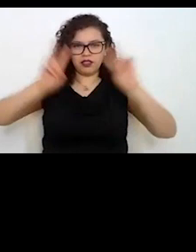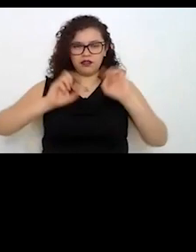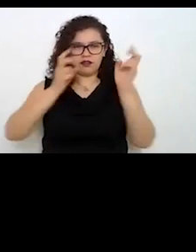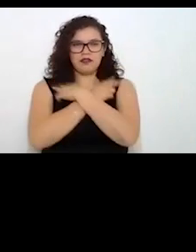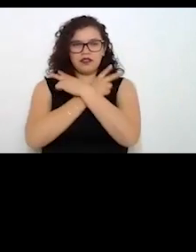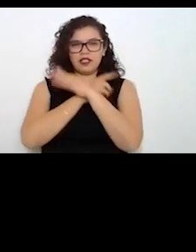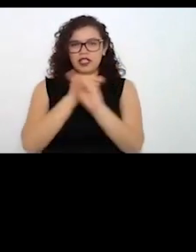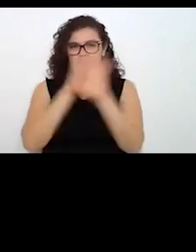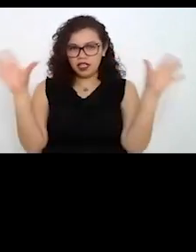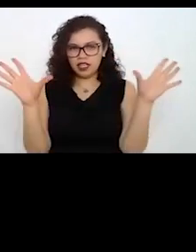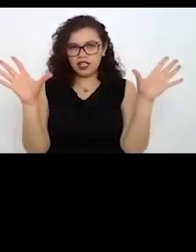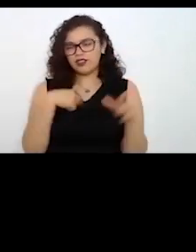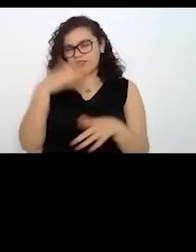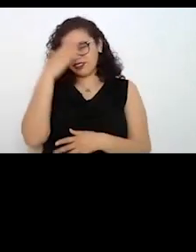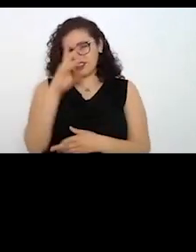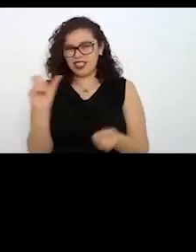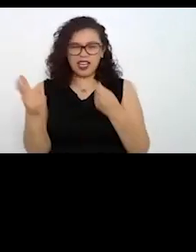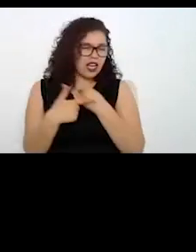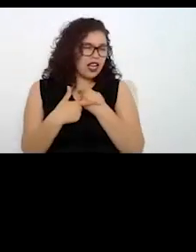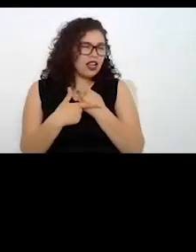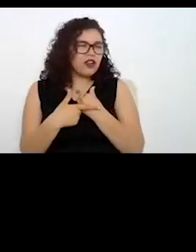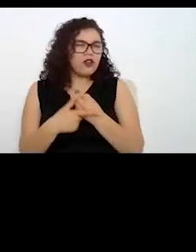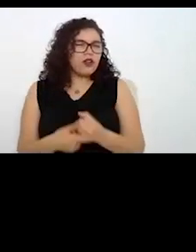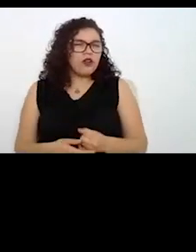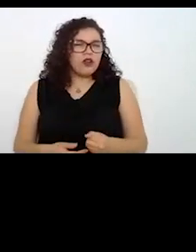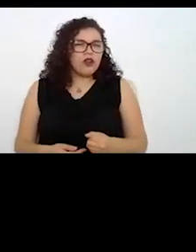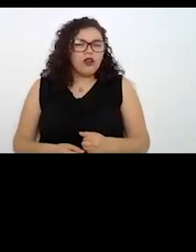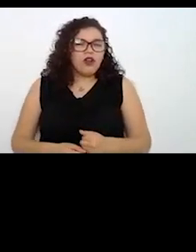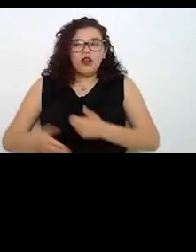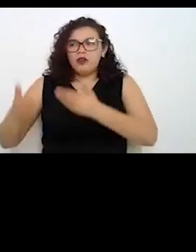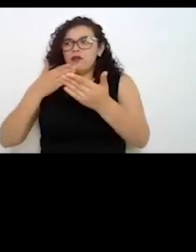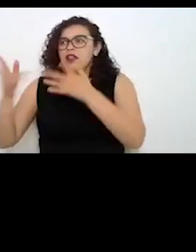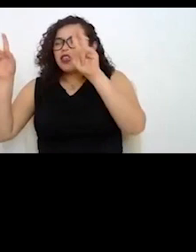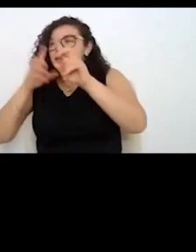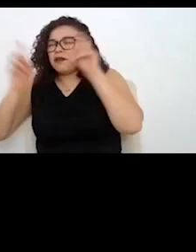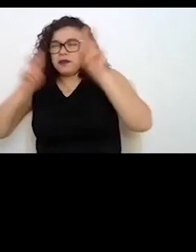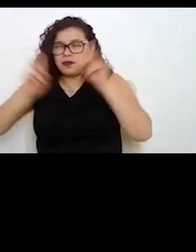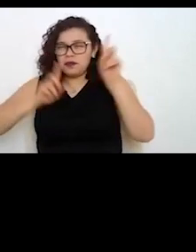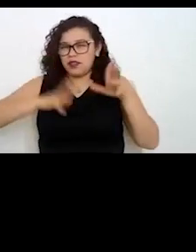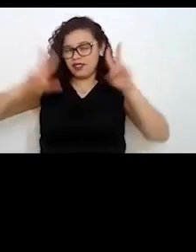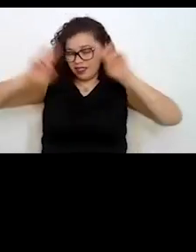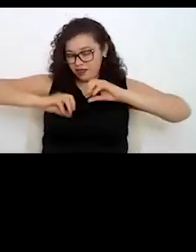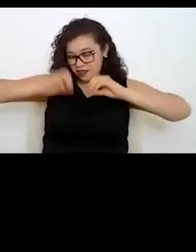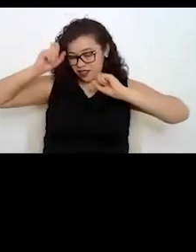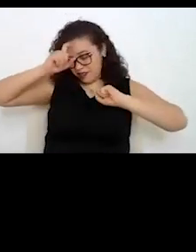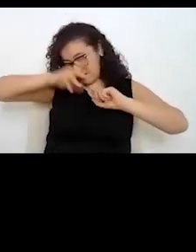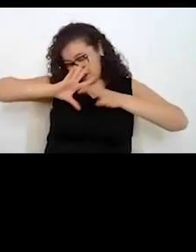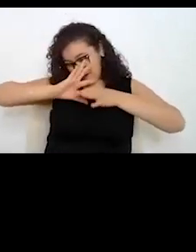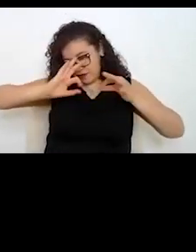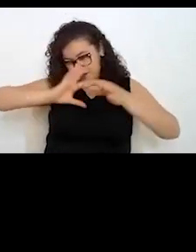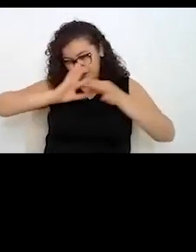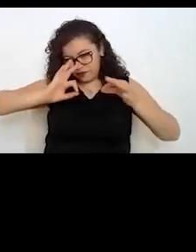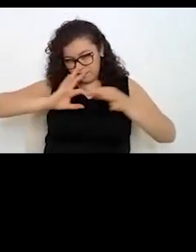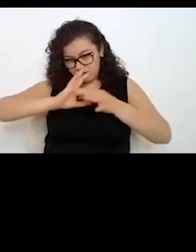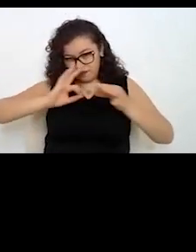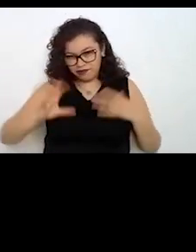queda claro, porque sé que es algo que está ahorita en boga y que tienen muchas dudas y es bastante complicado de explicar si no tengo